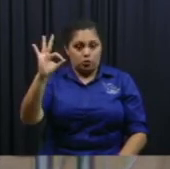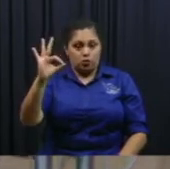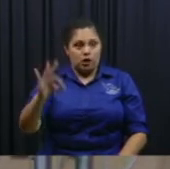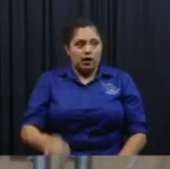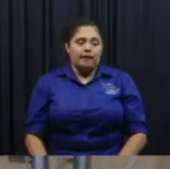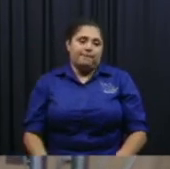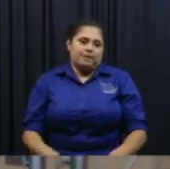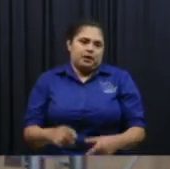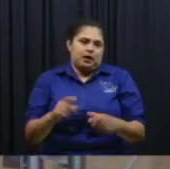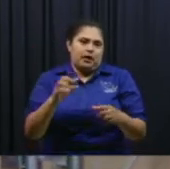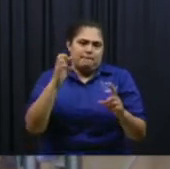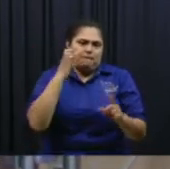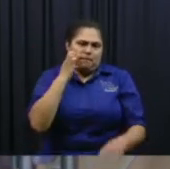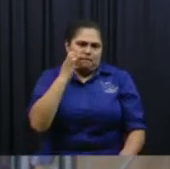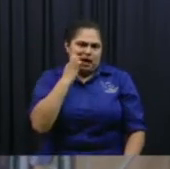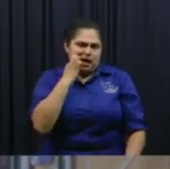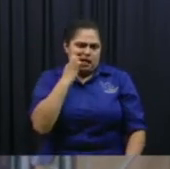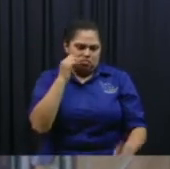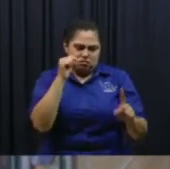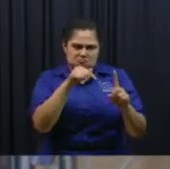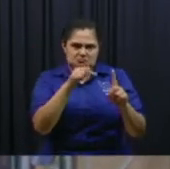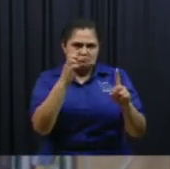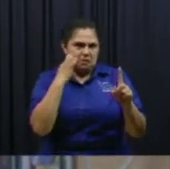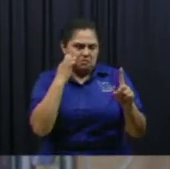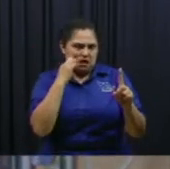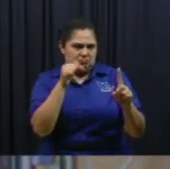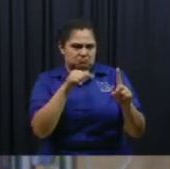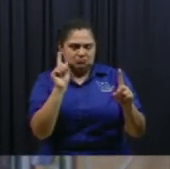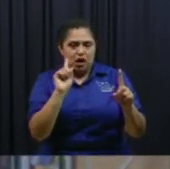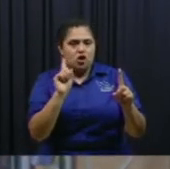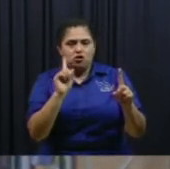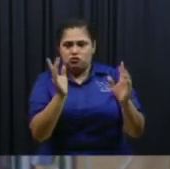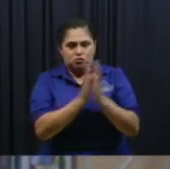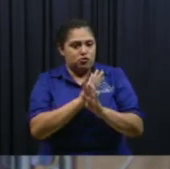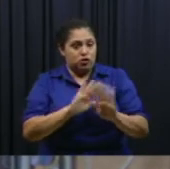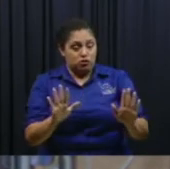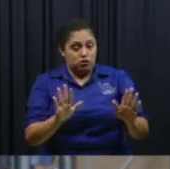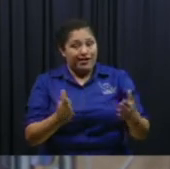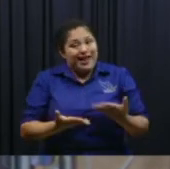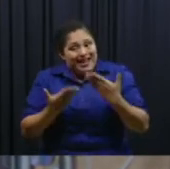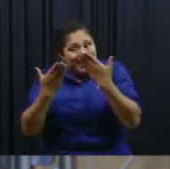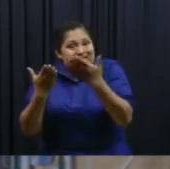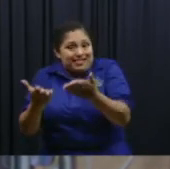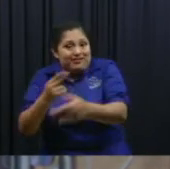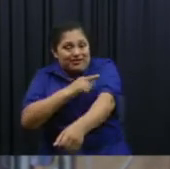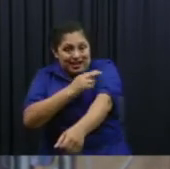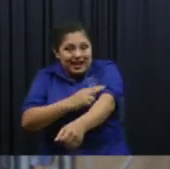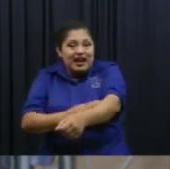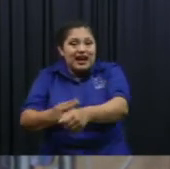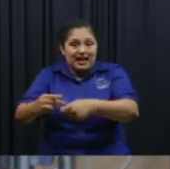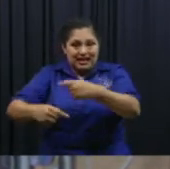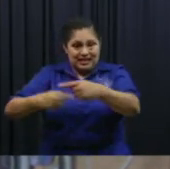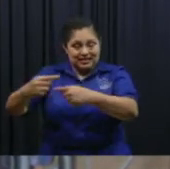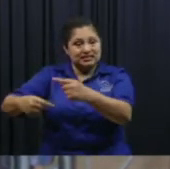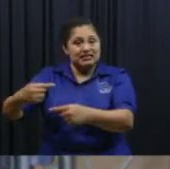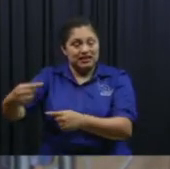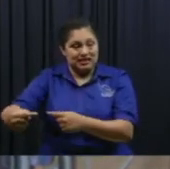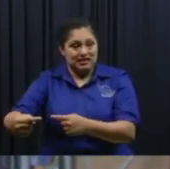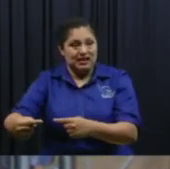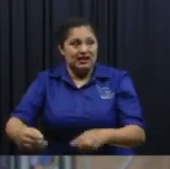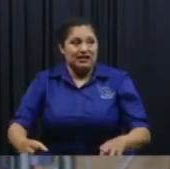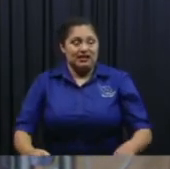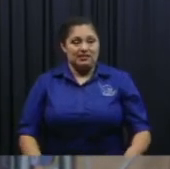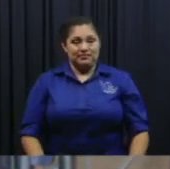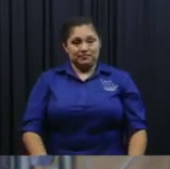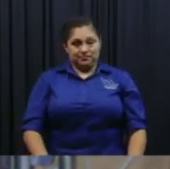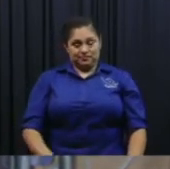herencia y y hermano Qué cantidad de dinero habrá tenido que le repartió la herencia a los dos y cuando el hijo regresó